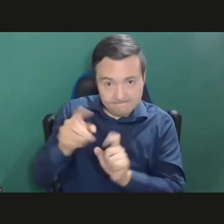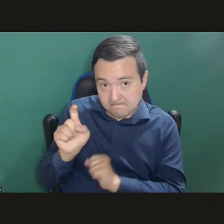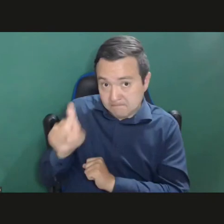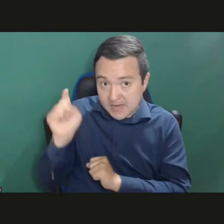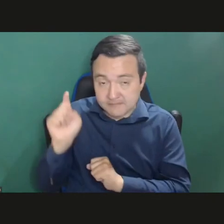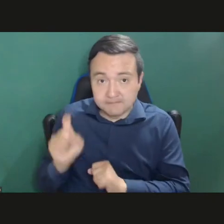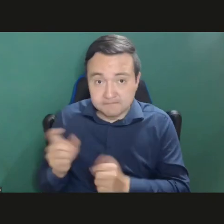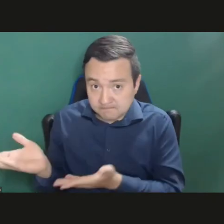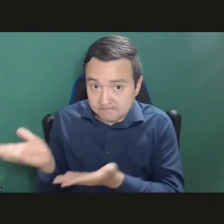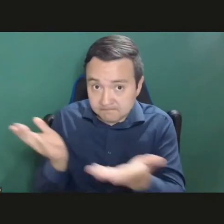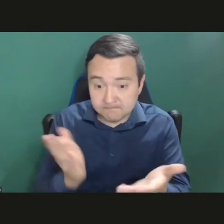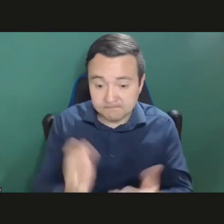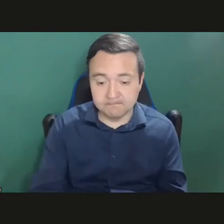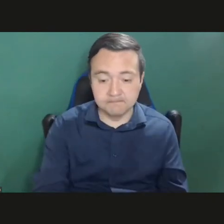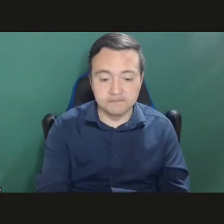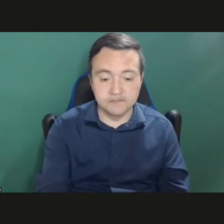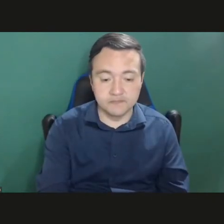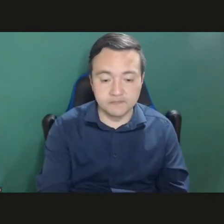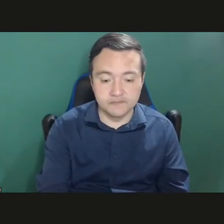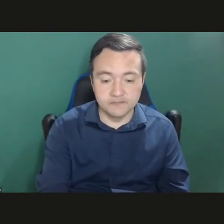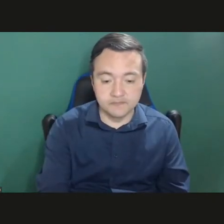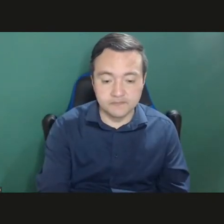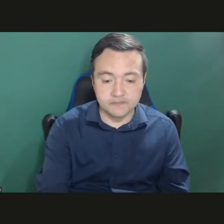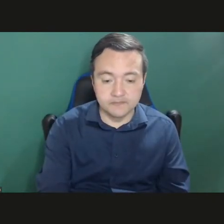paso ahora a la grabación